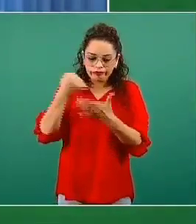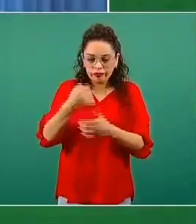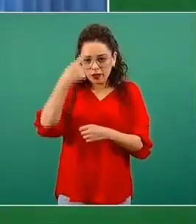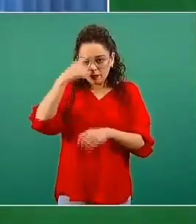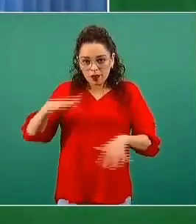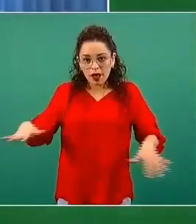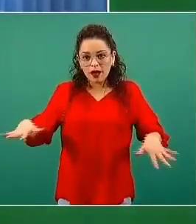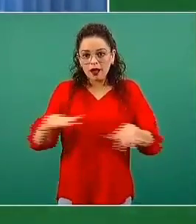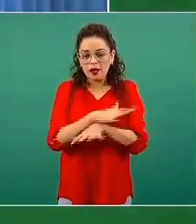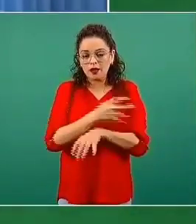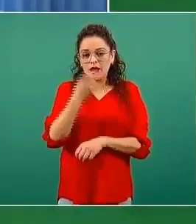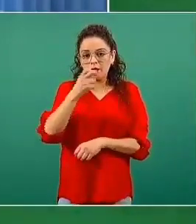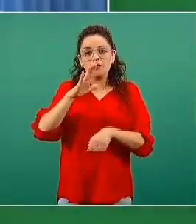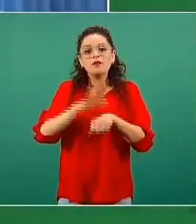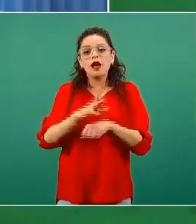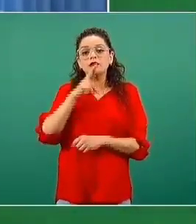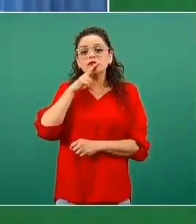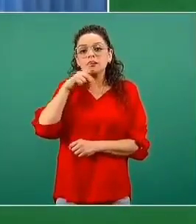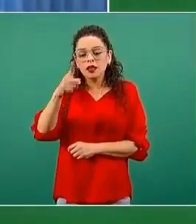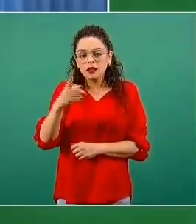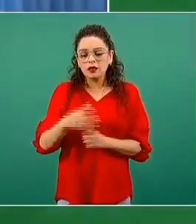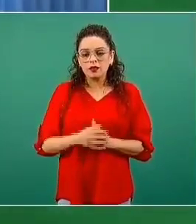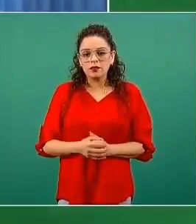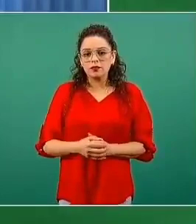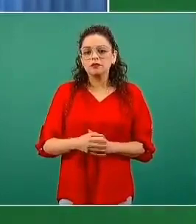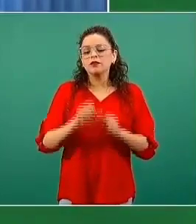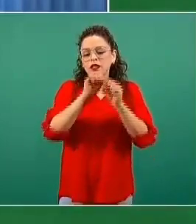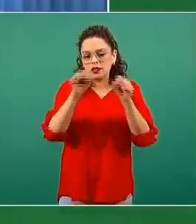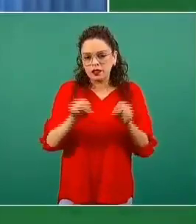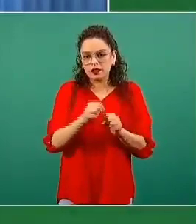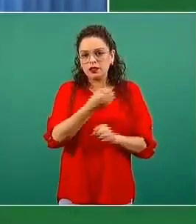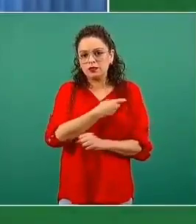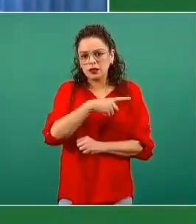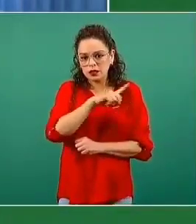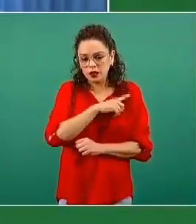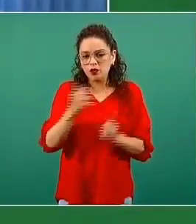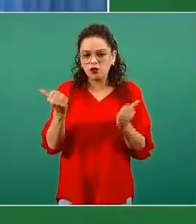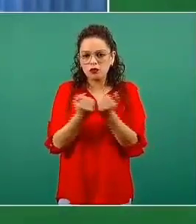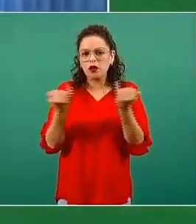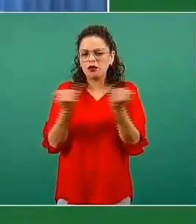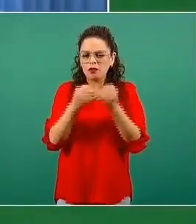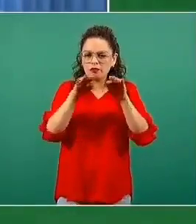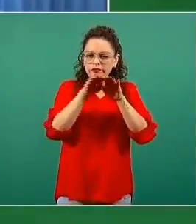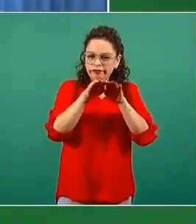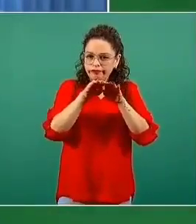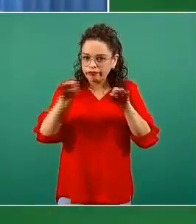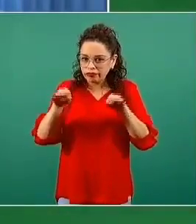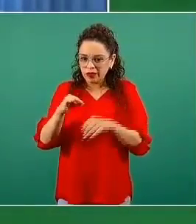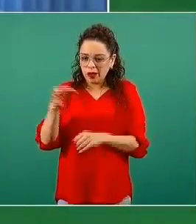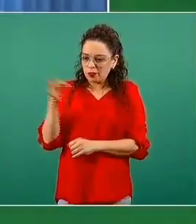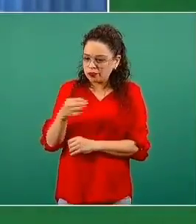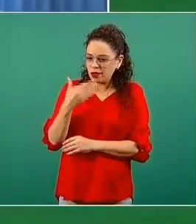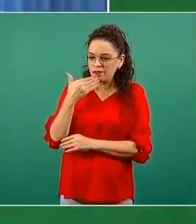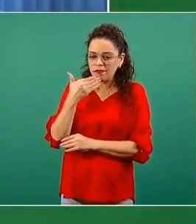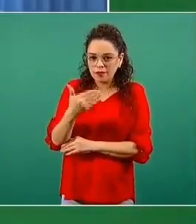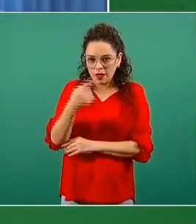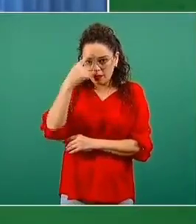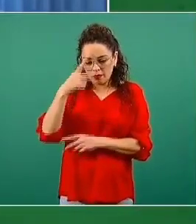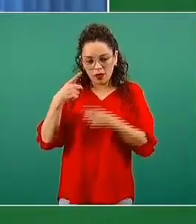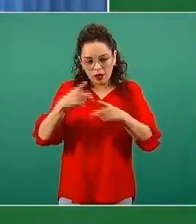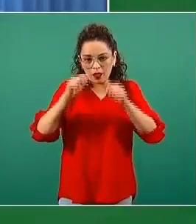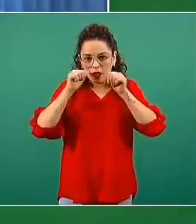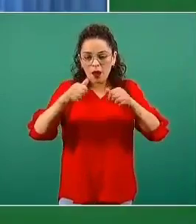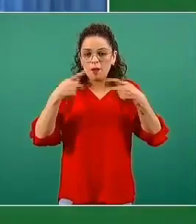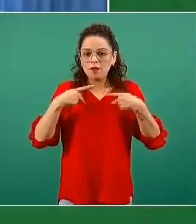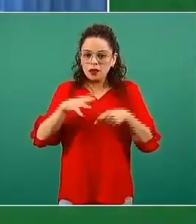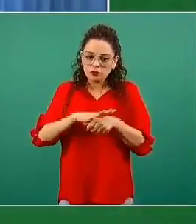de salud mexicano, hacerlo más resiliente, más equitativo, más eficiente, centrado en las necesidades de las personas,